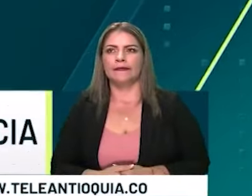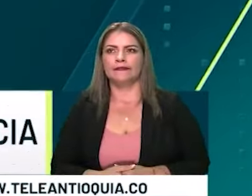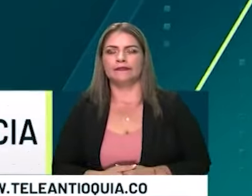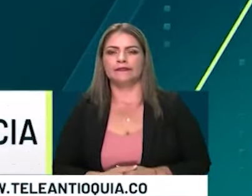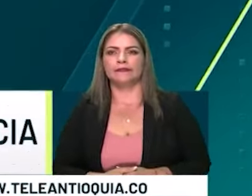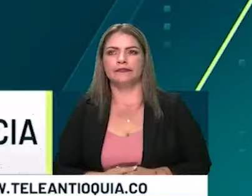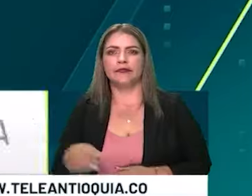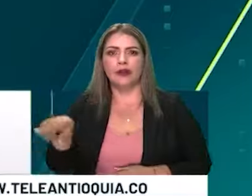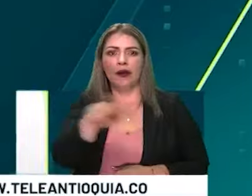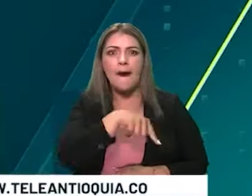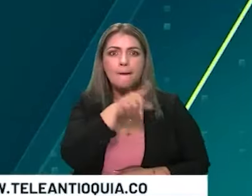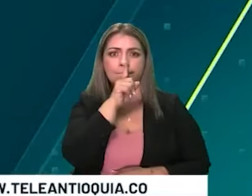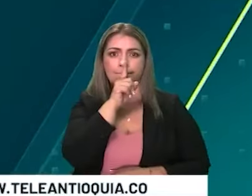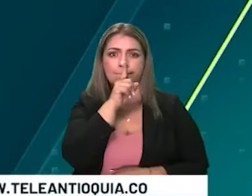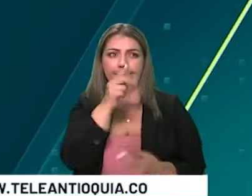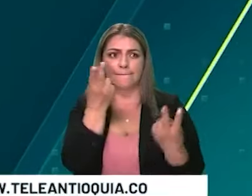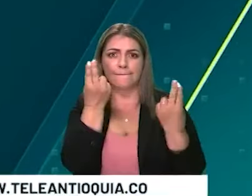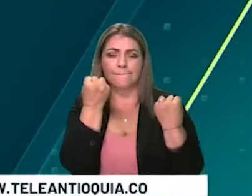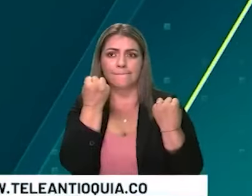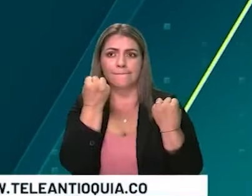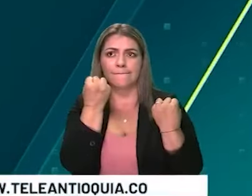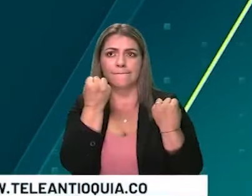callado, quieto,